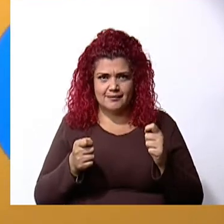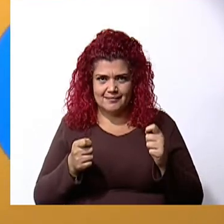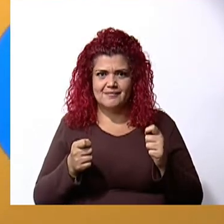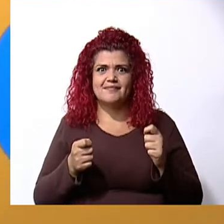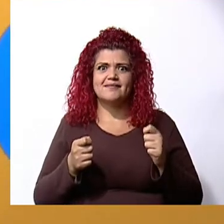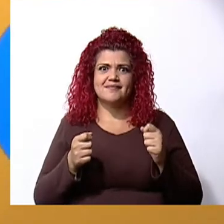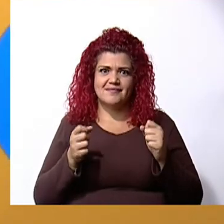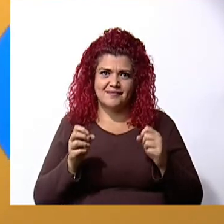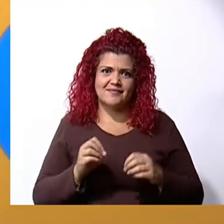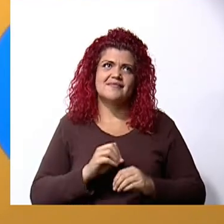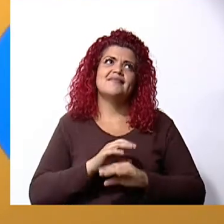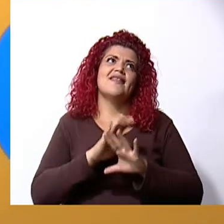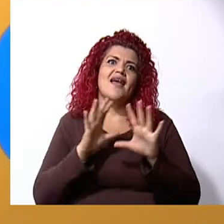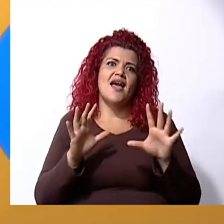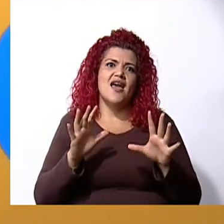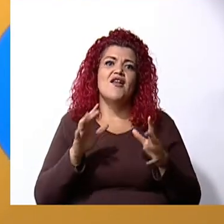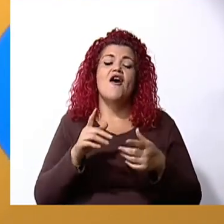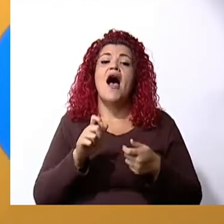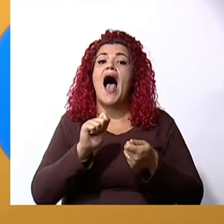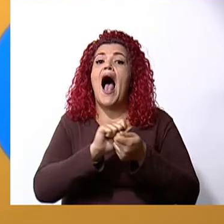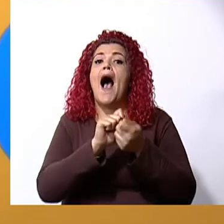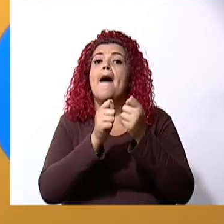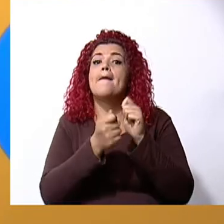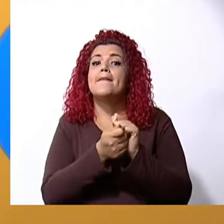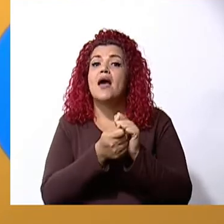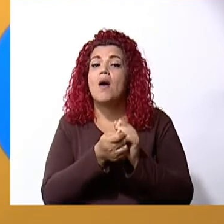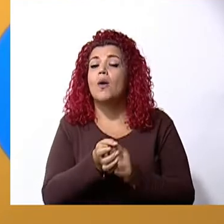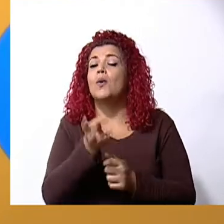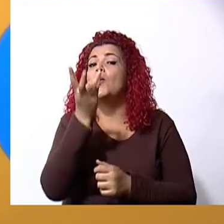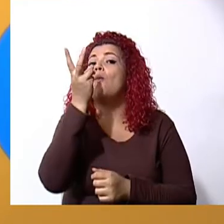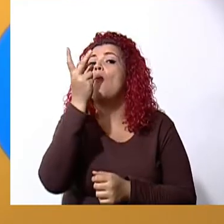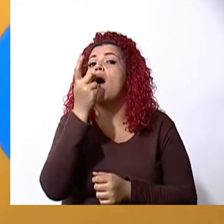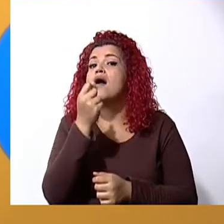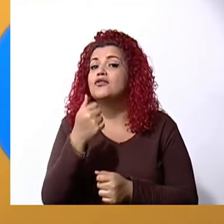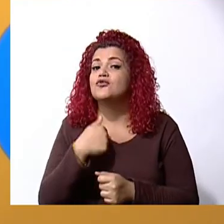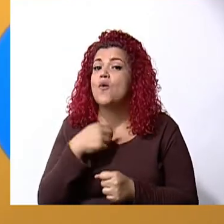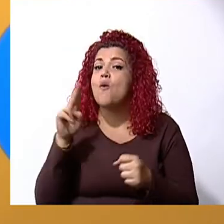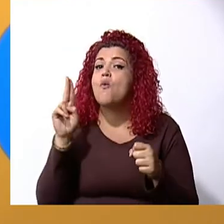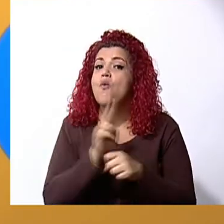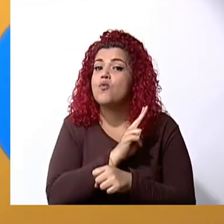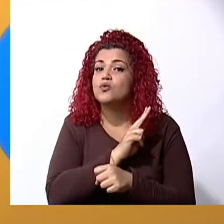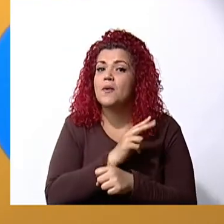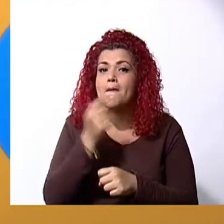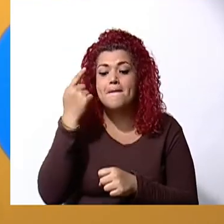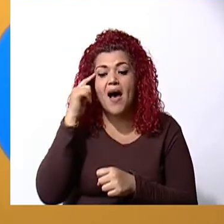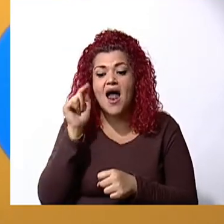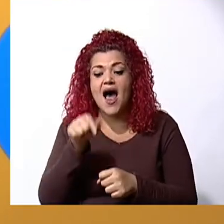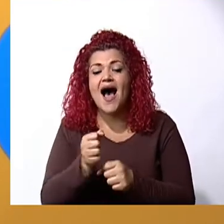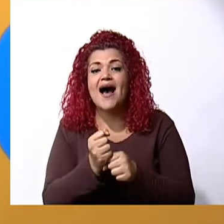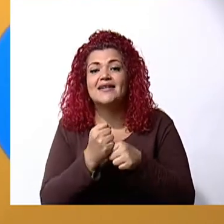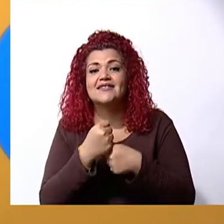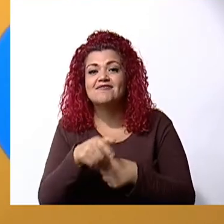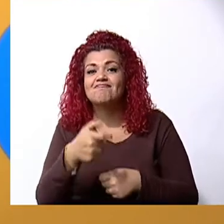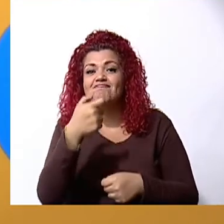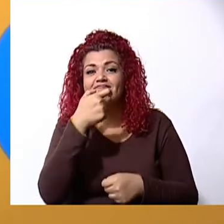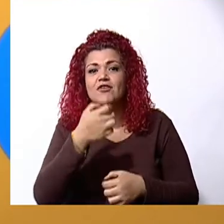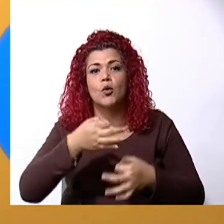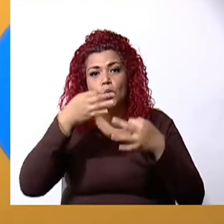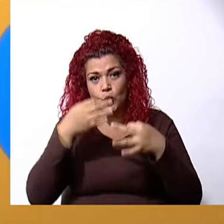Claro, varía la cantidad que yo utilice para elaborar la receta